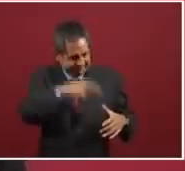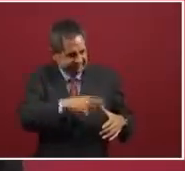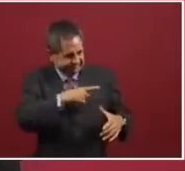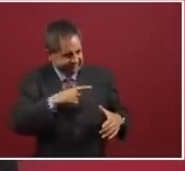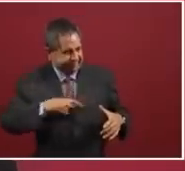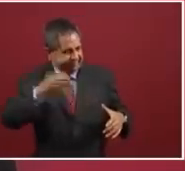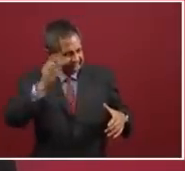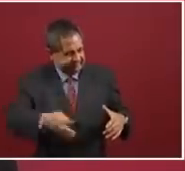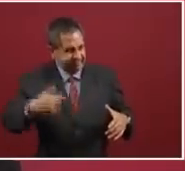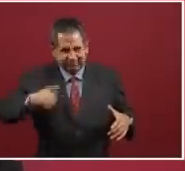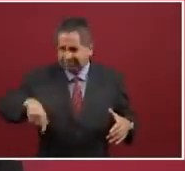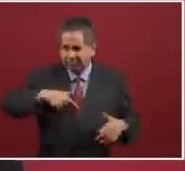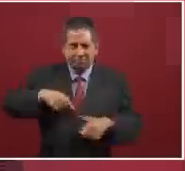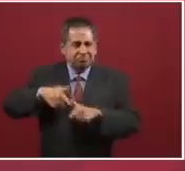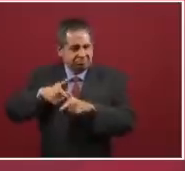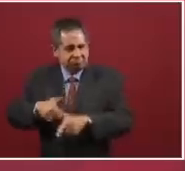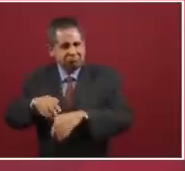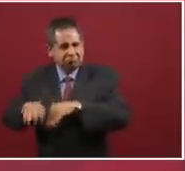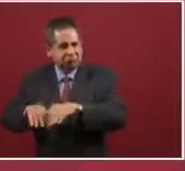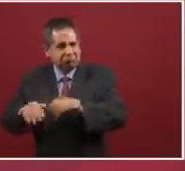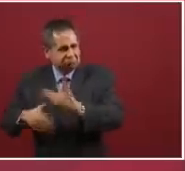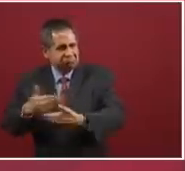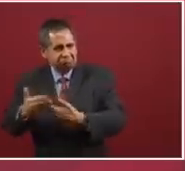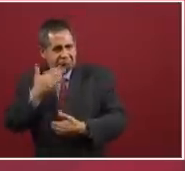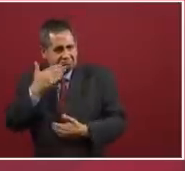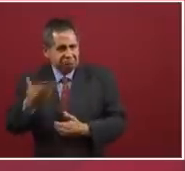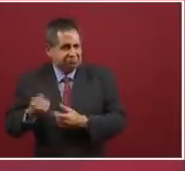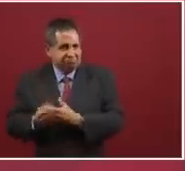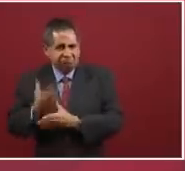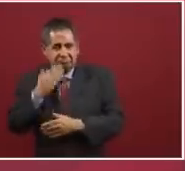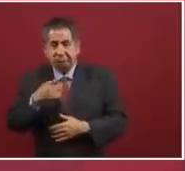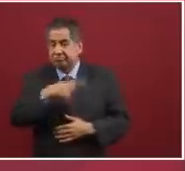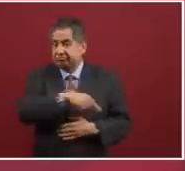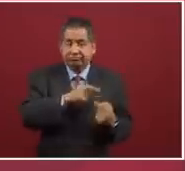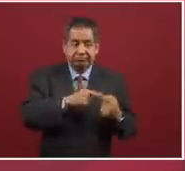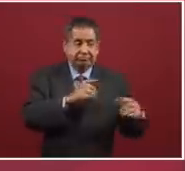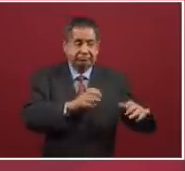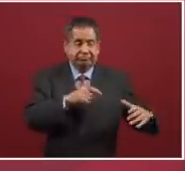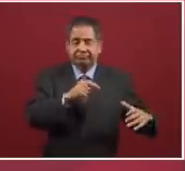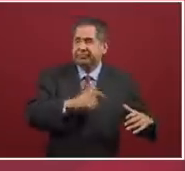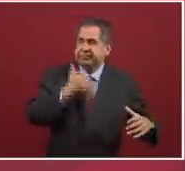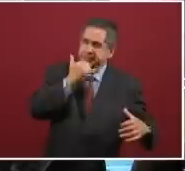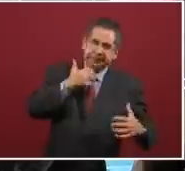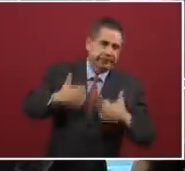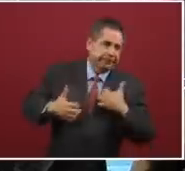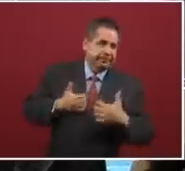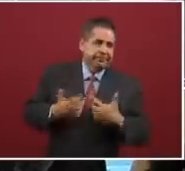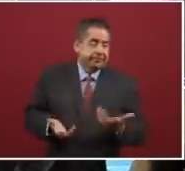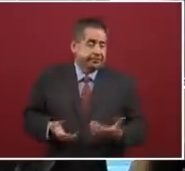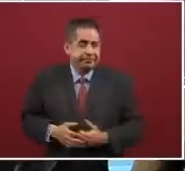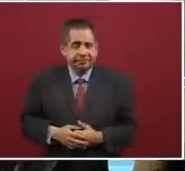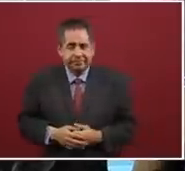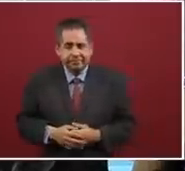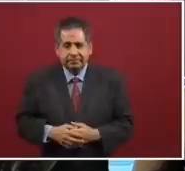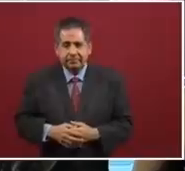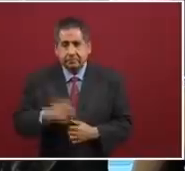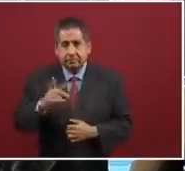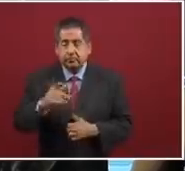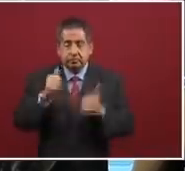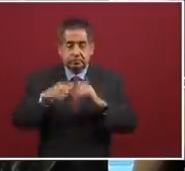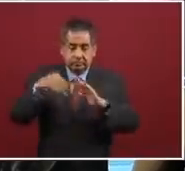que están saliendo bien las cosas. Y no solo se